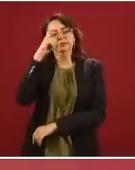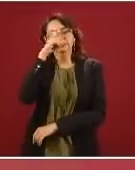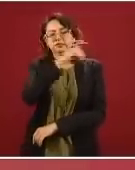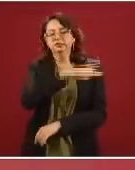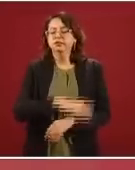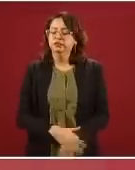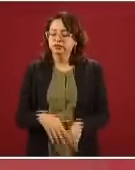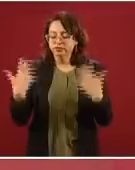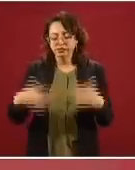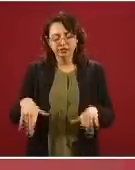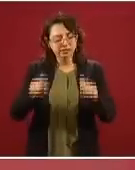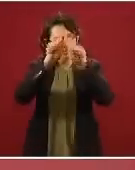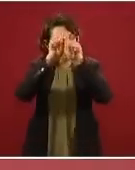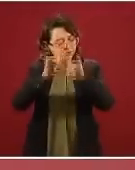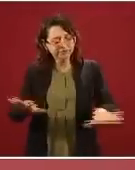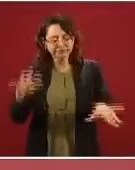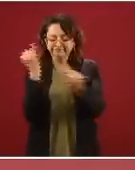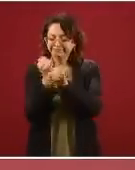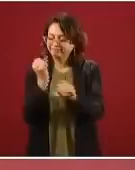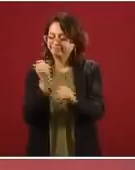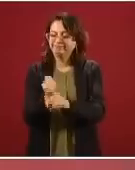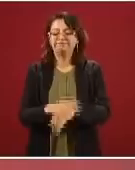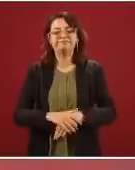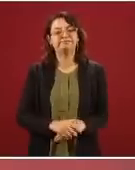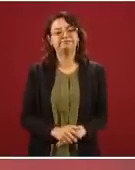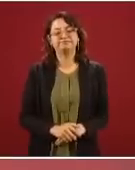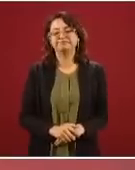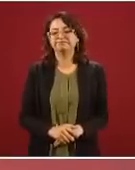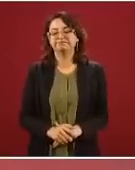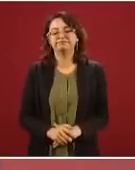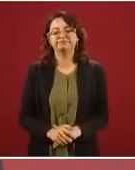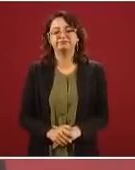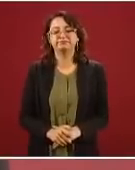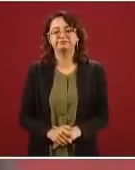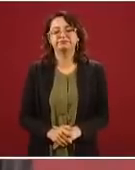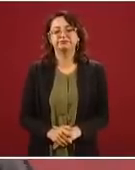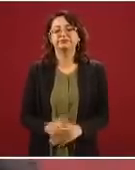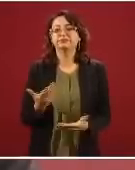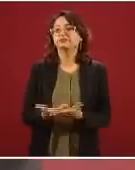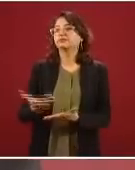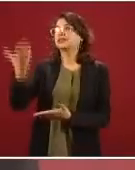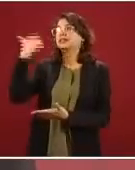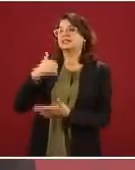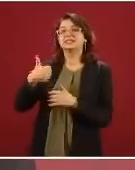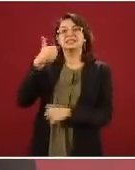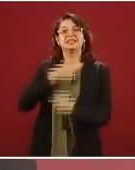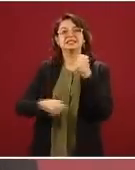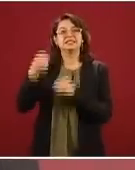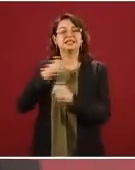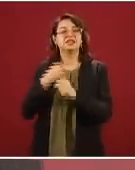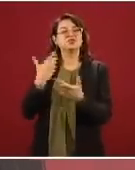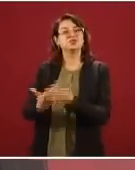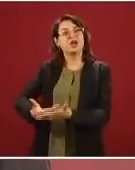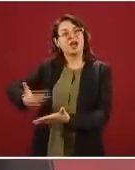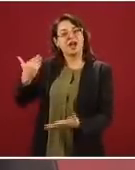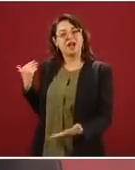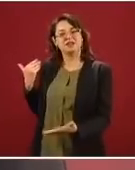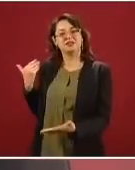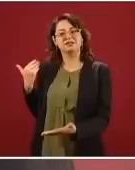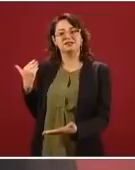digo, benditas redes sociales. Es que hasta hace 6 años